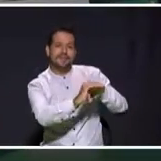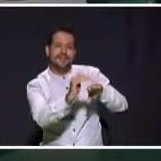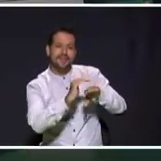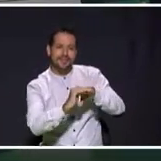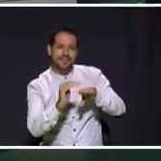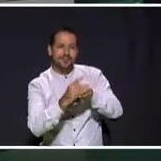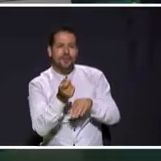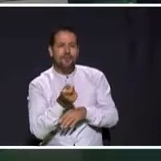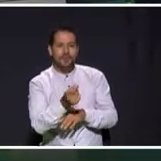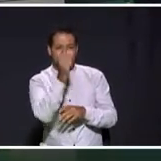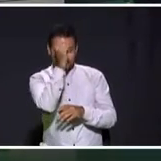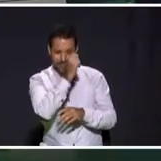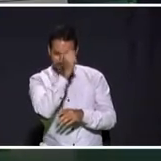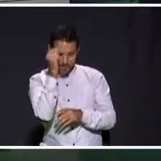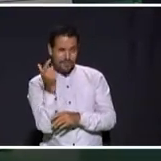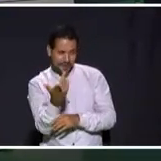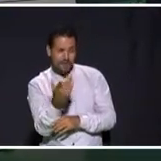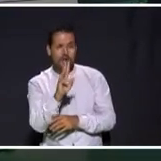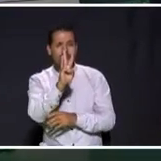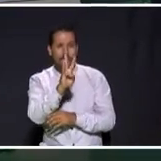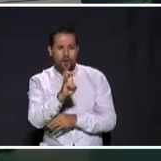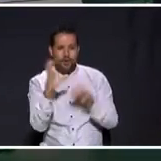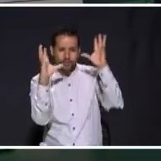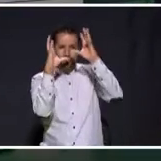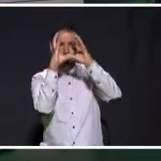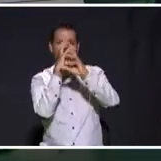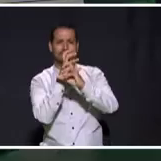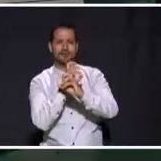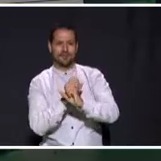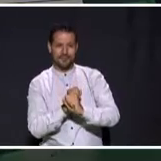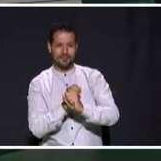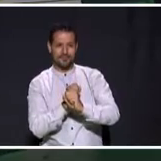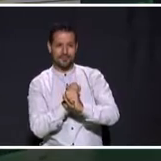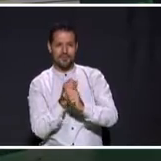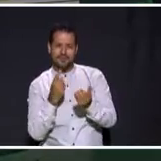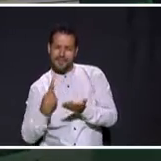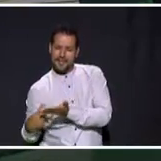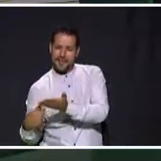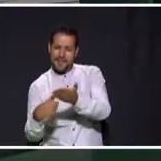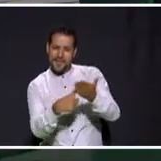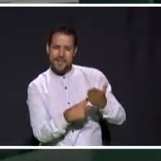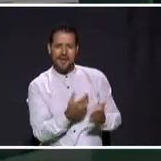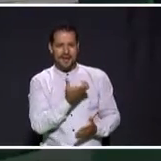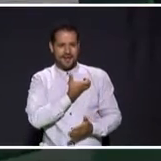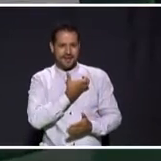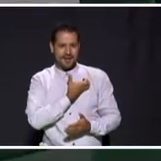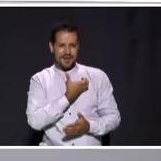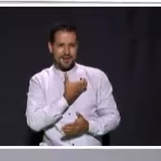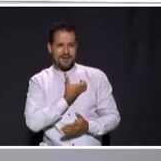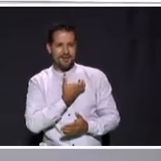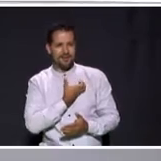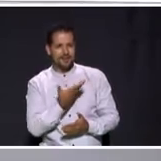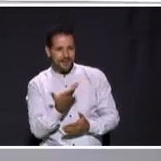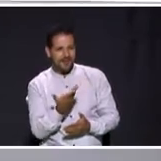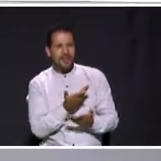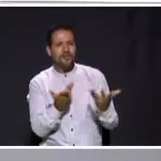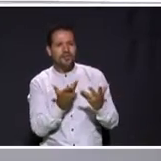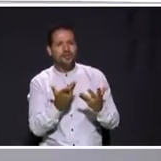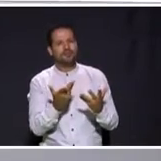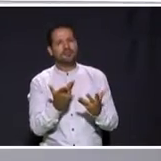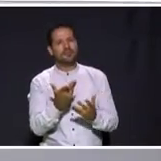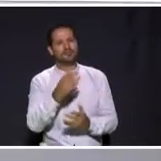de este próximo domingo también se conecten desde las 8 de la noche porque estaremos realizando debates con los candidatos a las alcaldías metropolitanas así lo ha